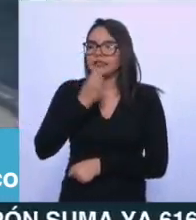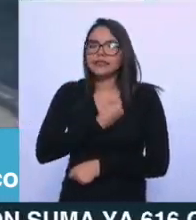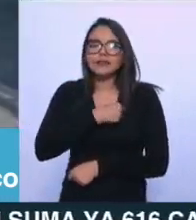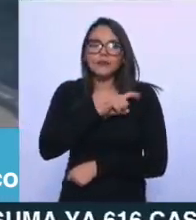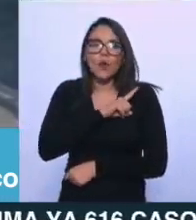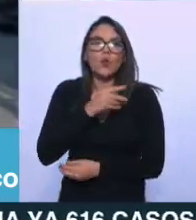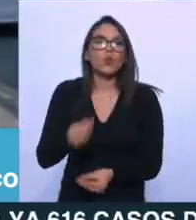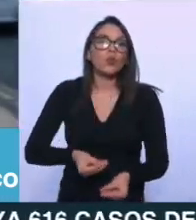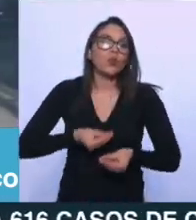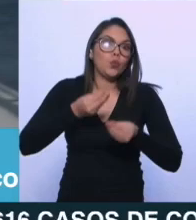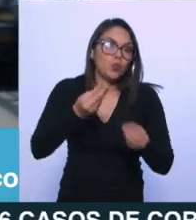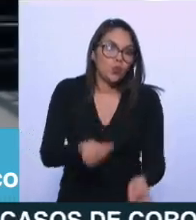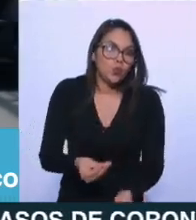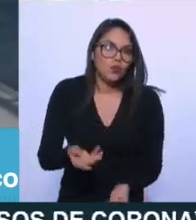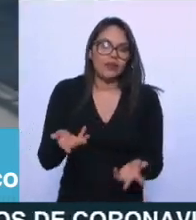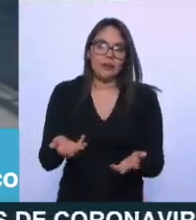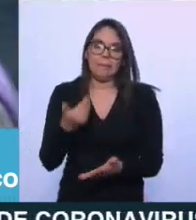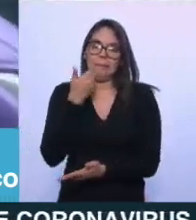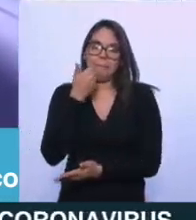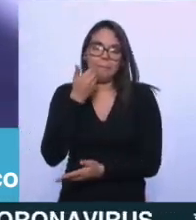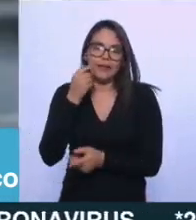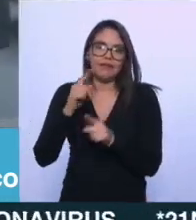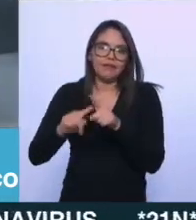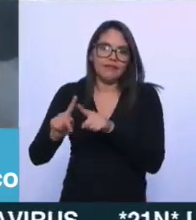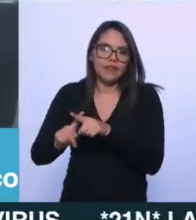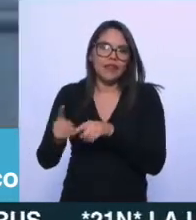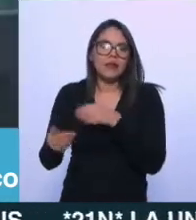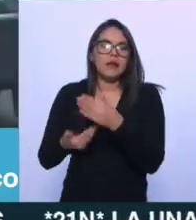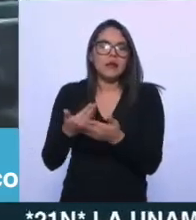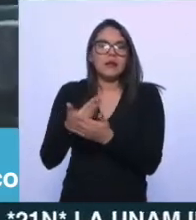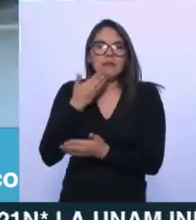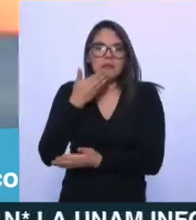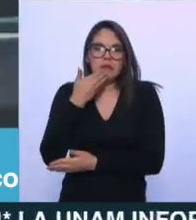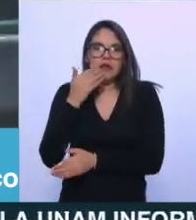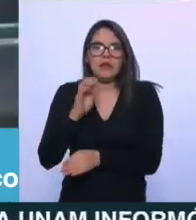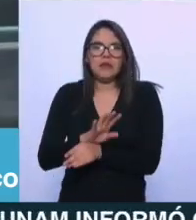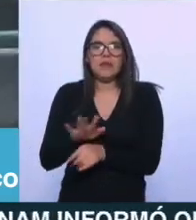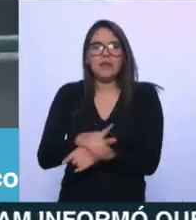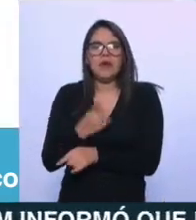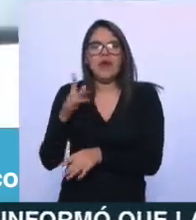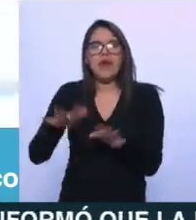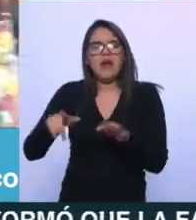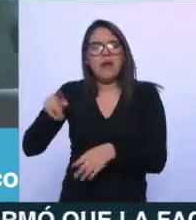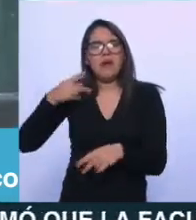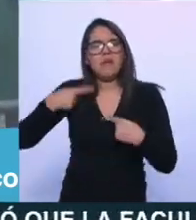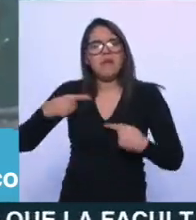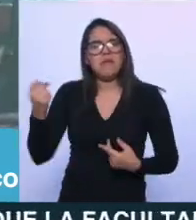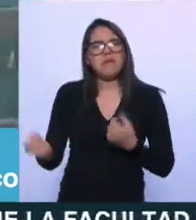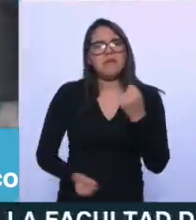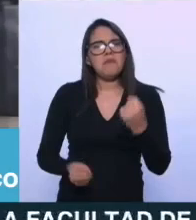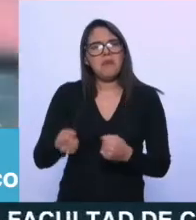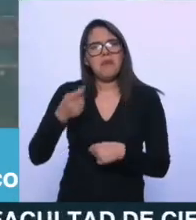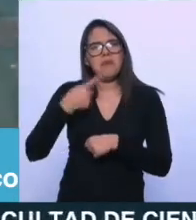bastante pobre. Los tienen en situaciones pues, muy inseguras, Sí.